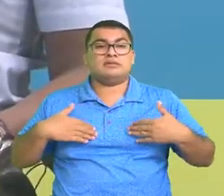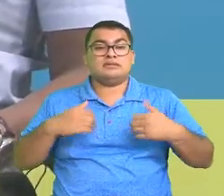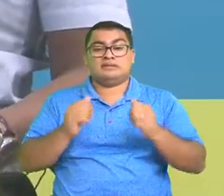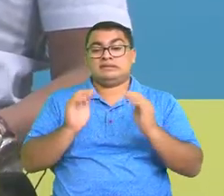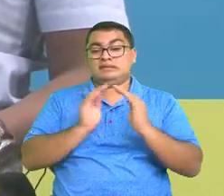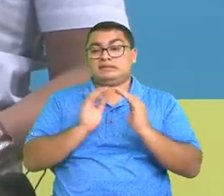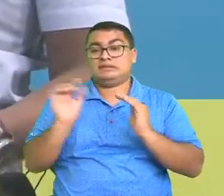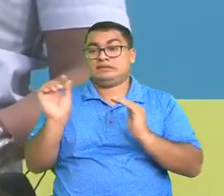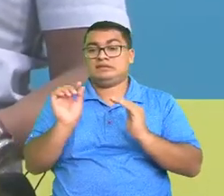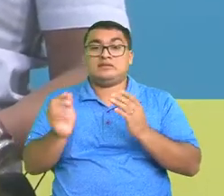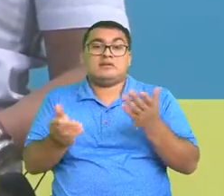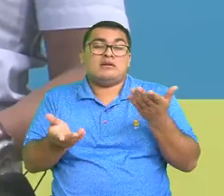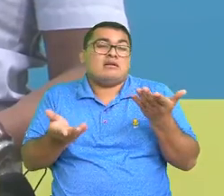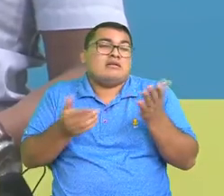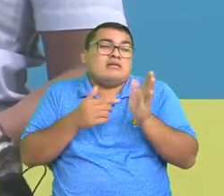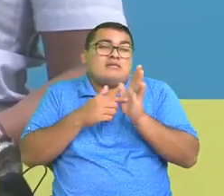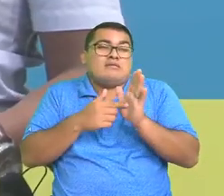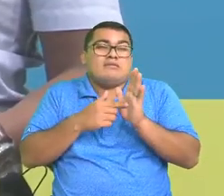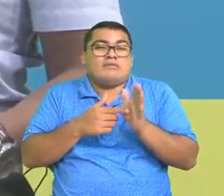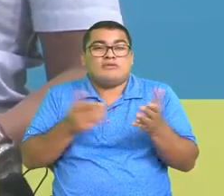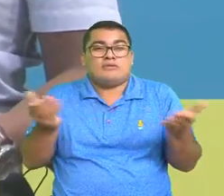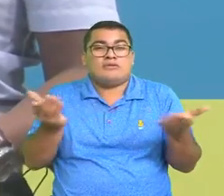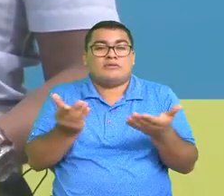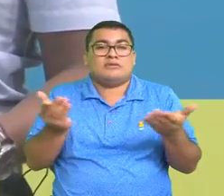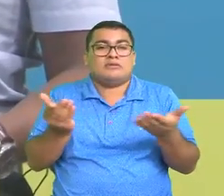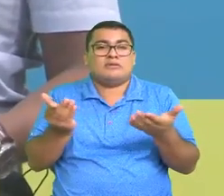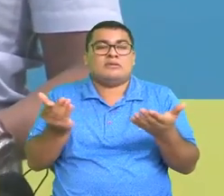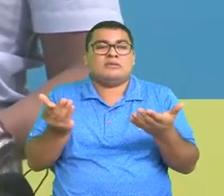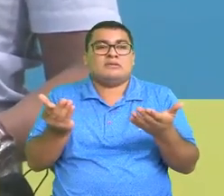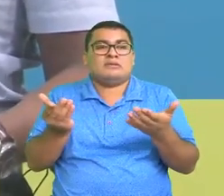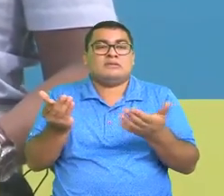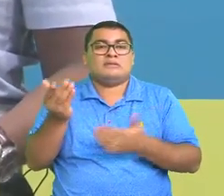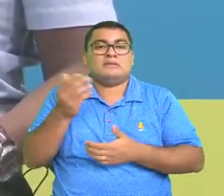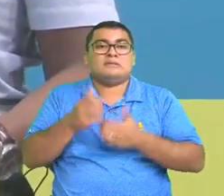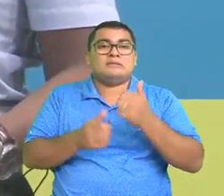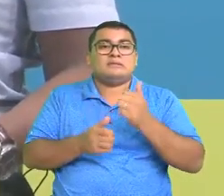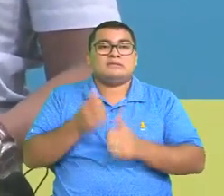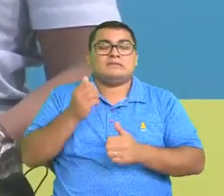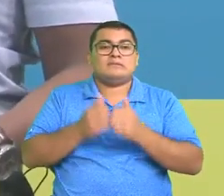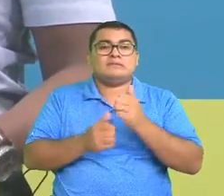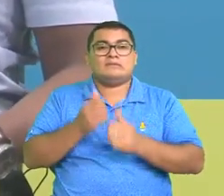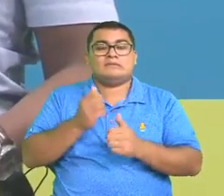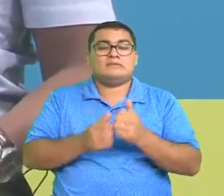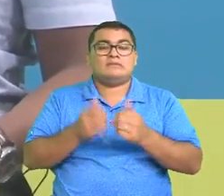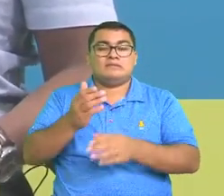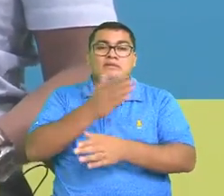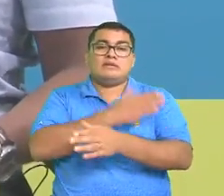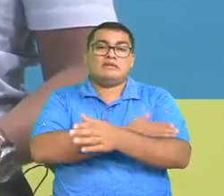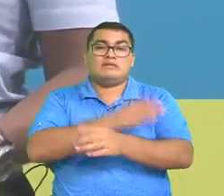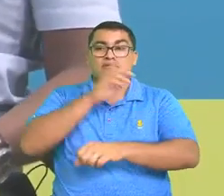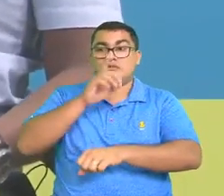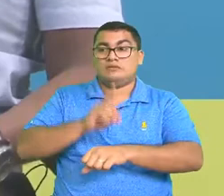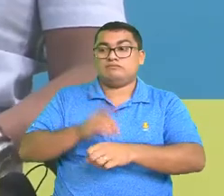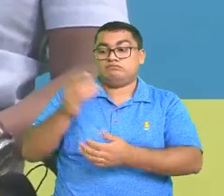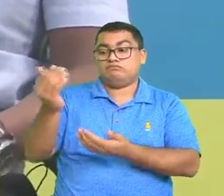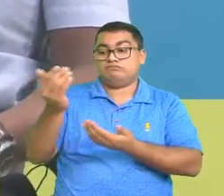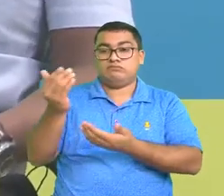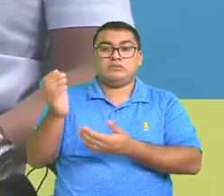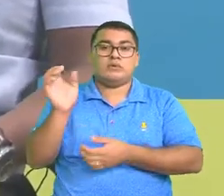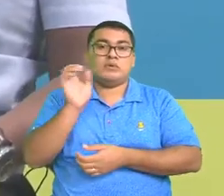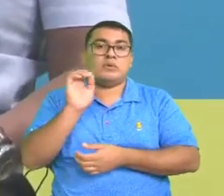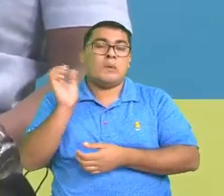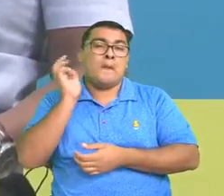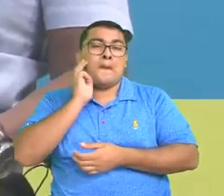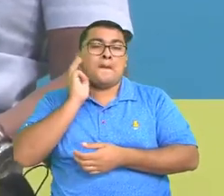Pero, ¿qué pasaría si no se detecta a tiempo a través del diagnóstico o la madre no recurre